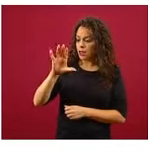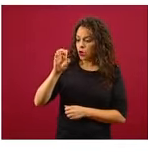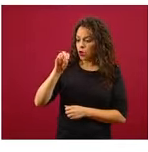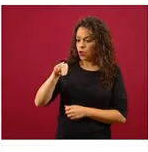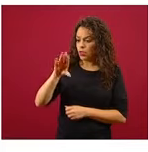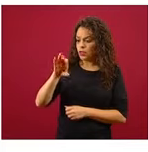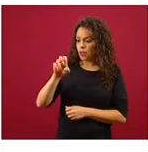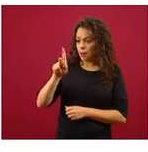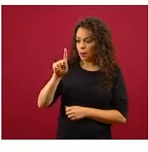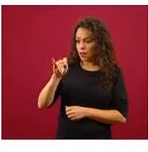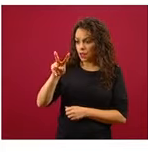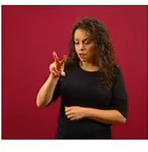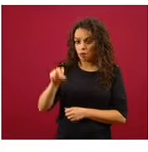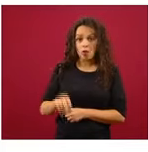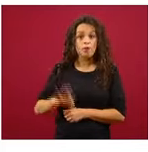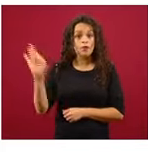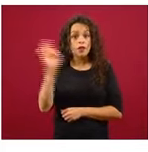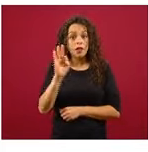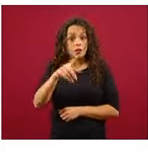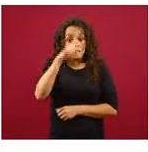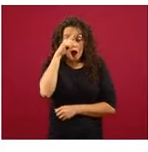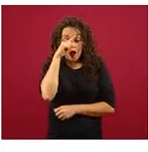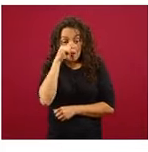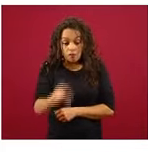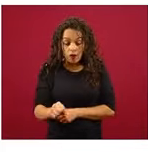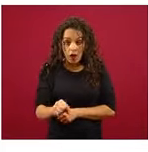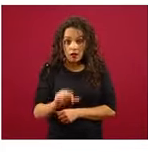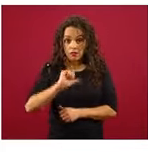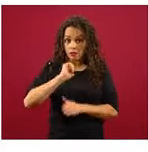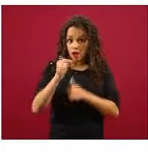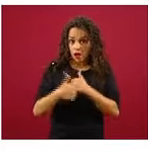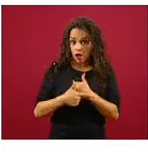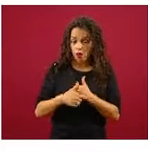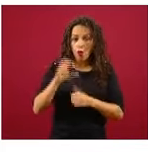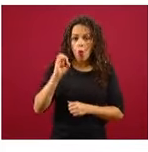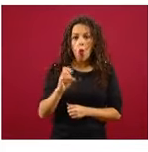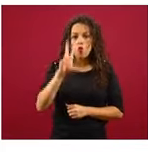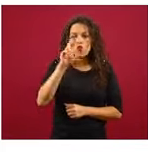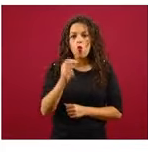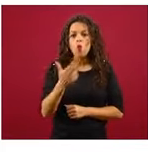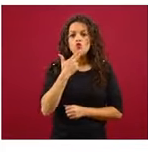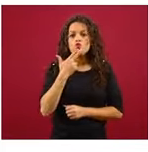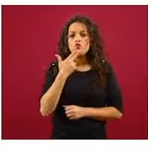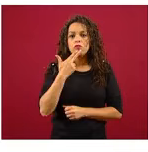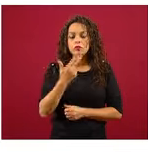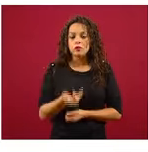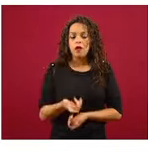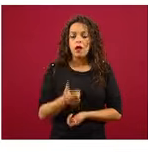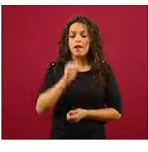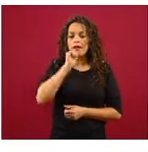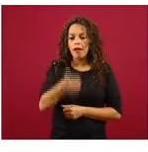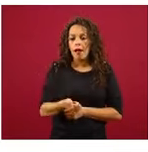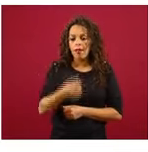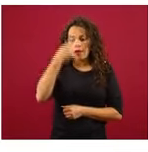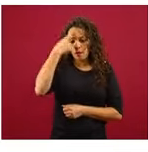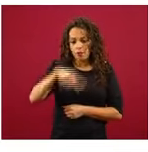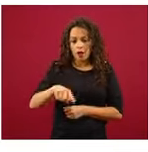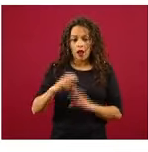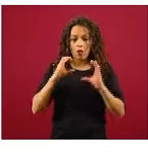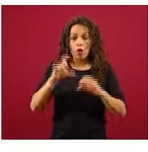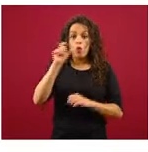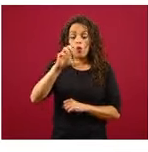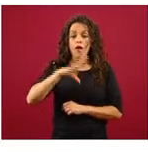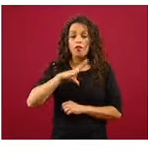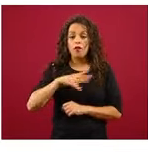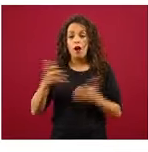métodos o si no se utilizó un método anticonceptivo en la relación sexual. Todas las mujeres